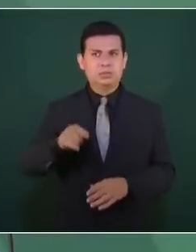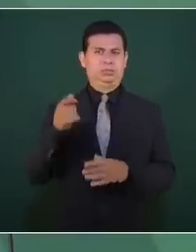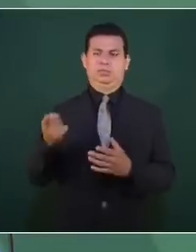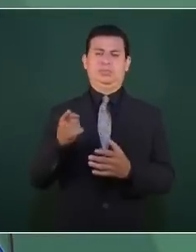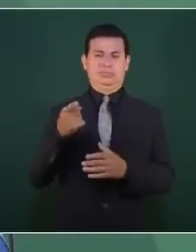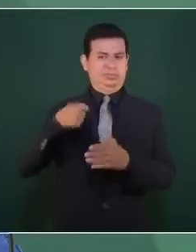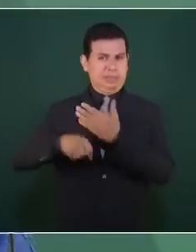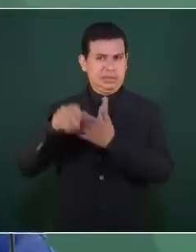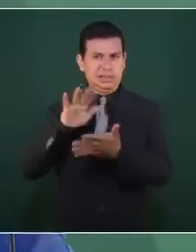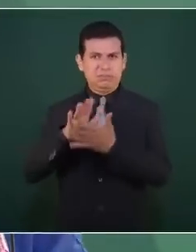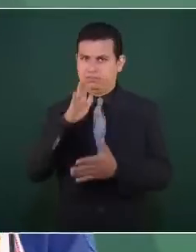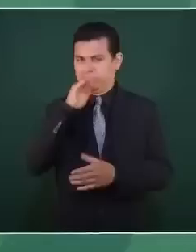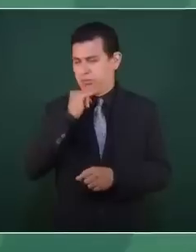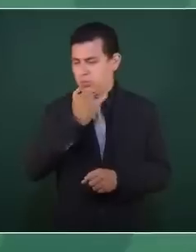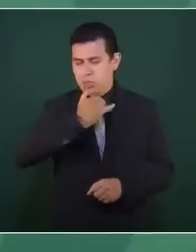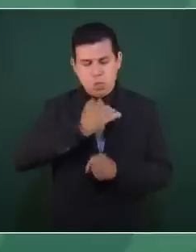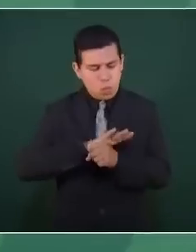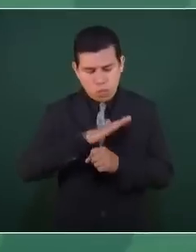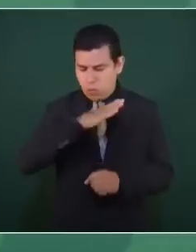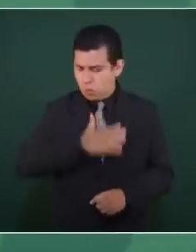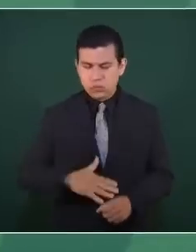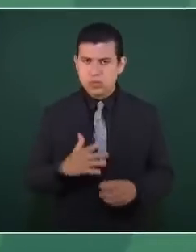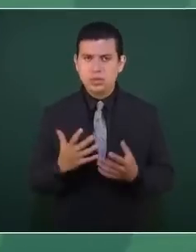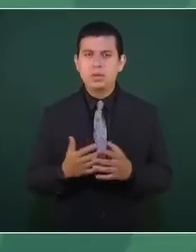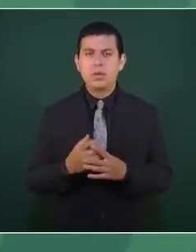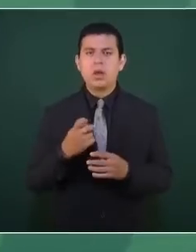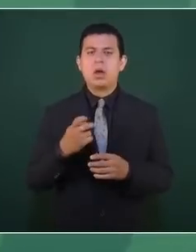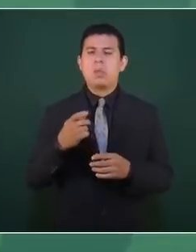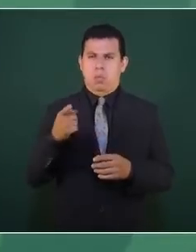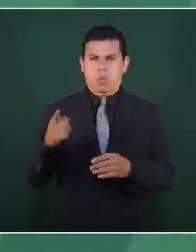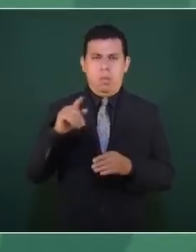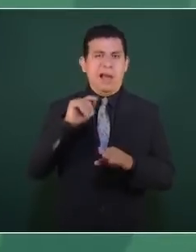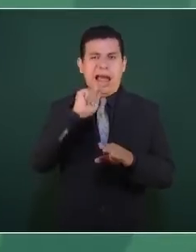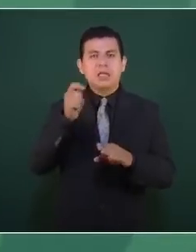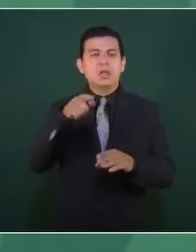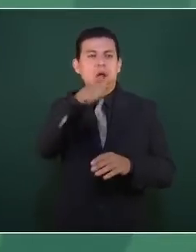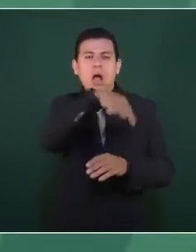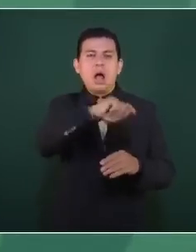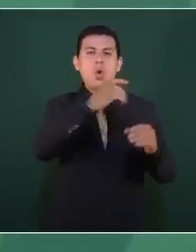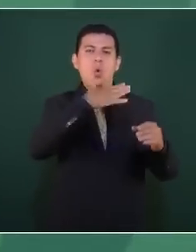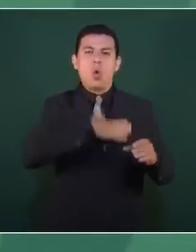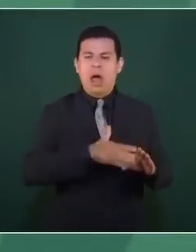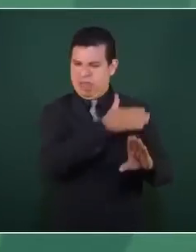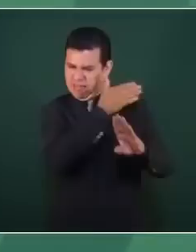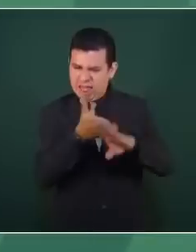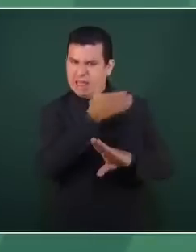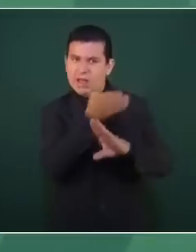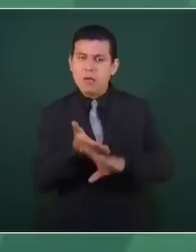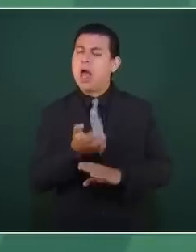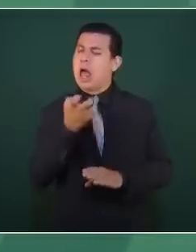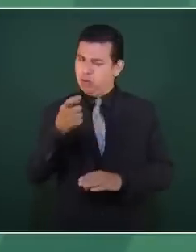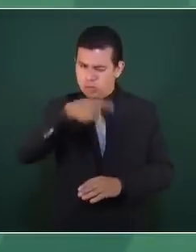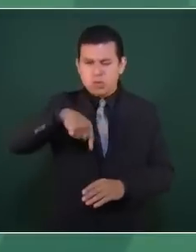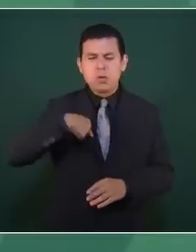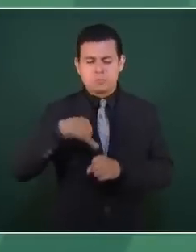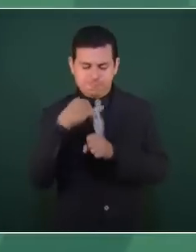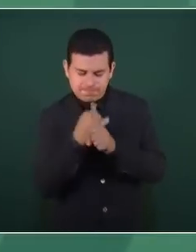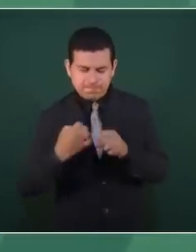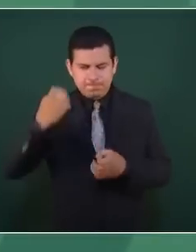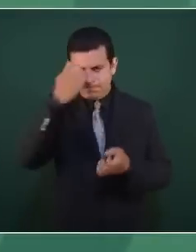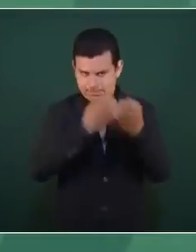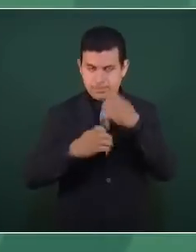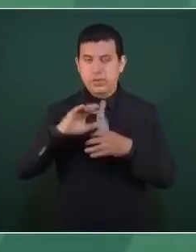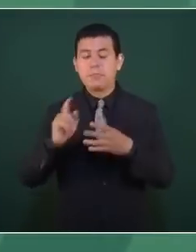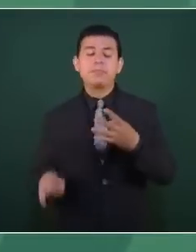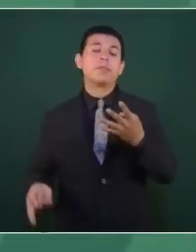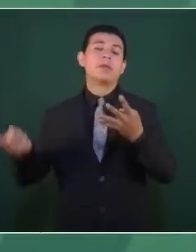no porque fueron víctimas de injusticias. Entonces, vamos a tratar sobre eso. Los otros dos temas,